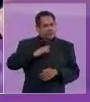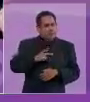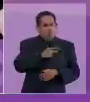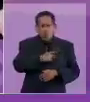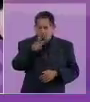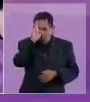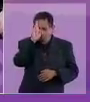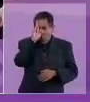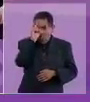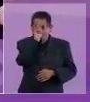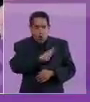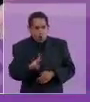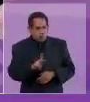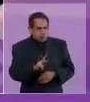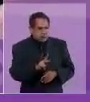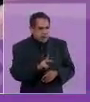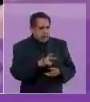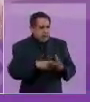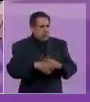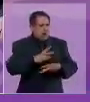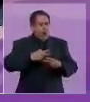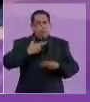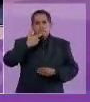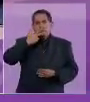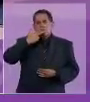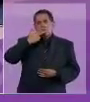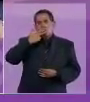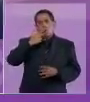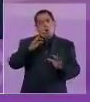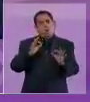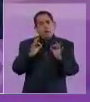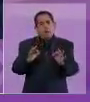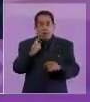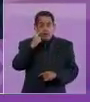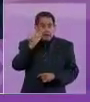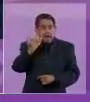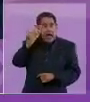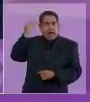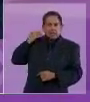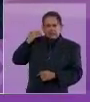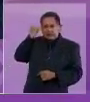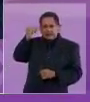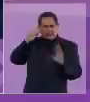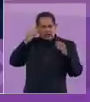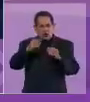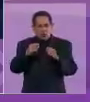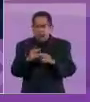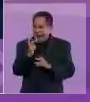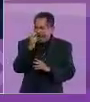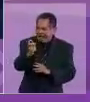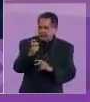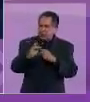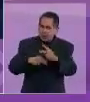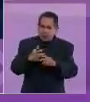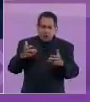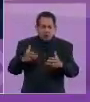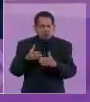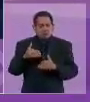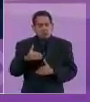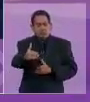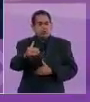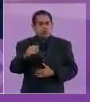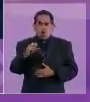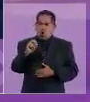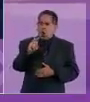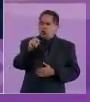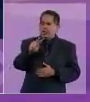2 millones. Y eso quiere decir que el enfoque que entonces se utilizó es lo que debiéramos de hacer hacia adelante, y eso es lo que recomienda la Coneval, que